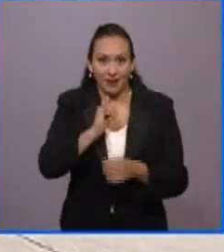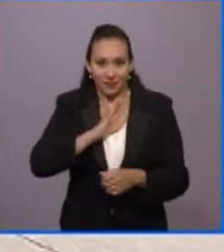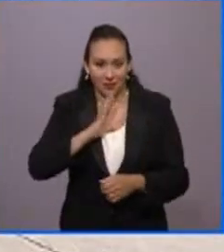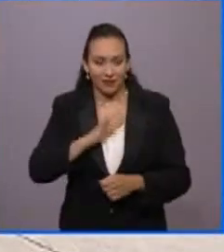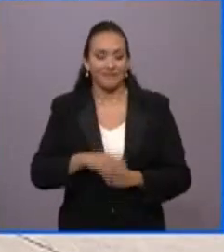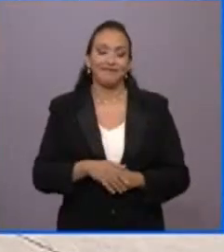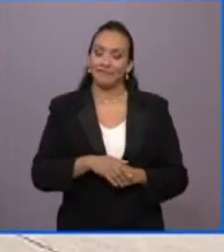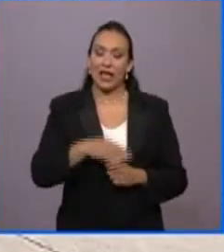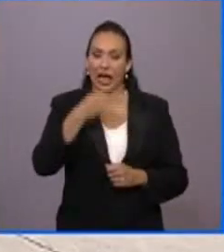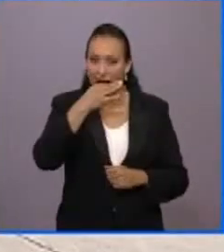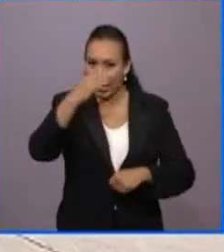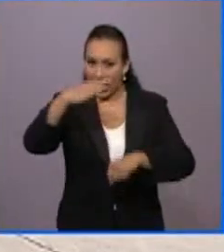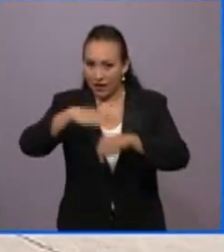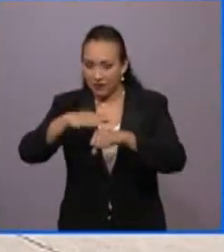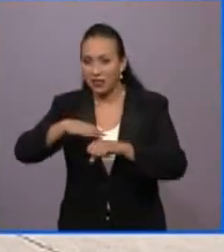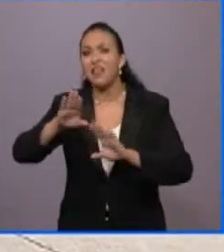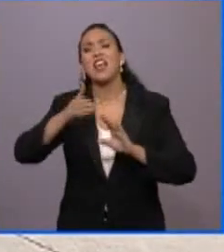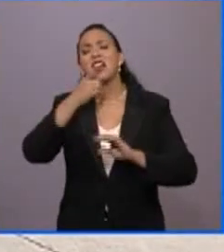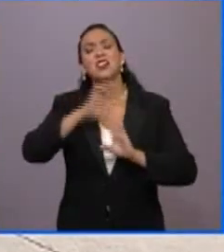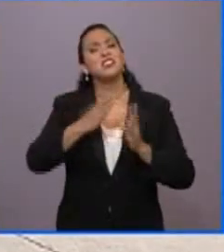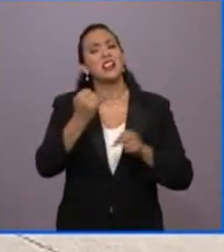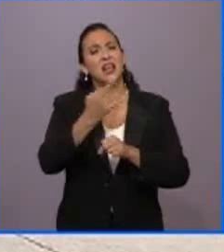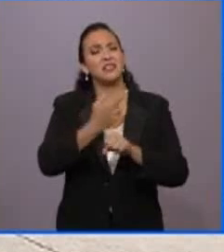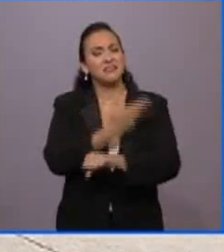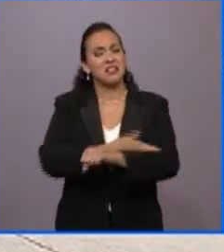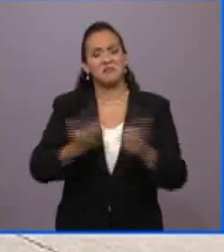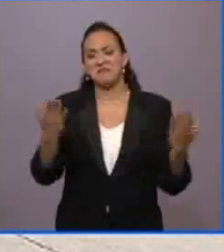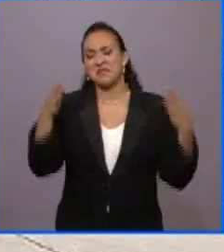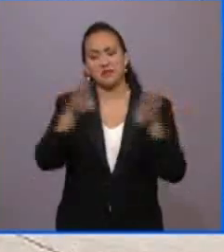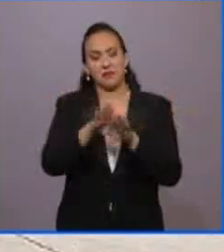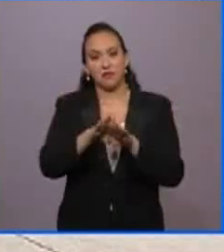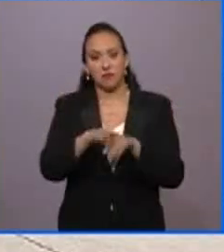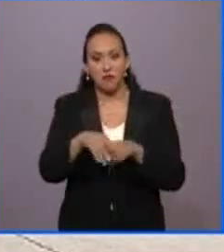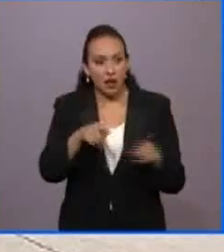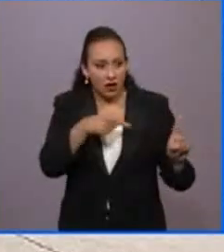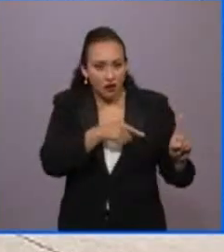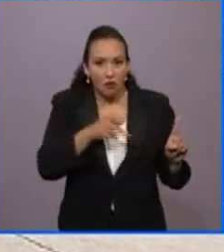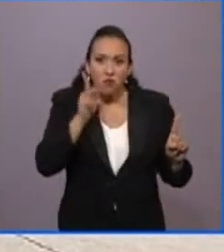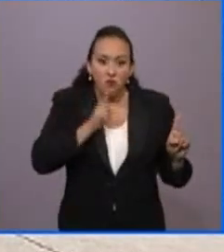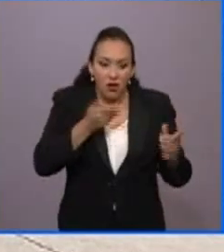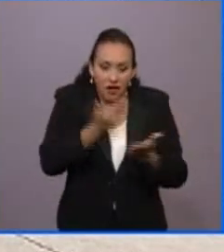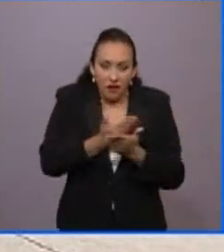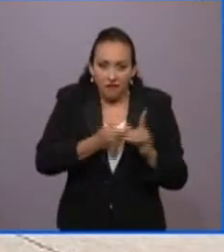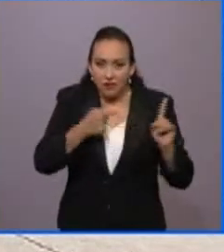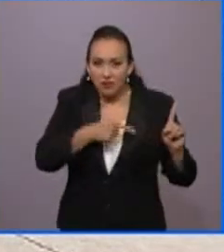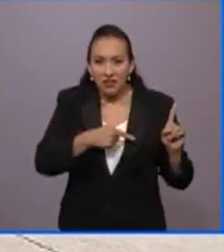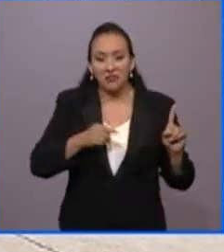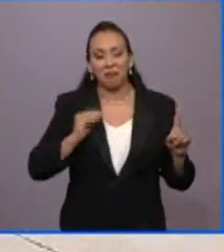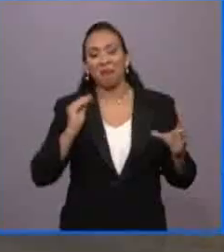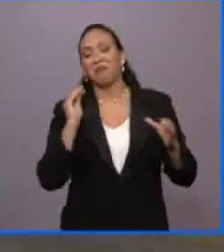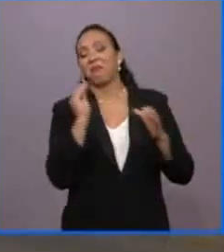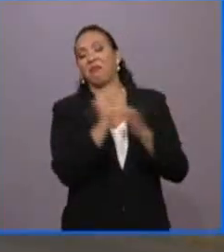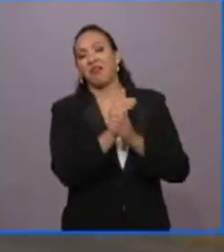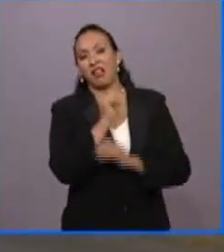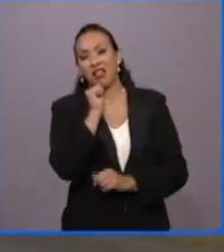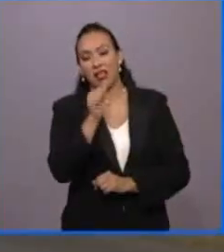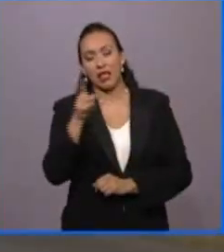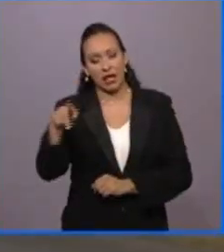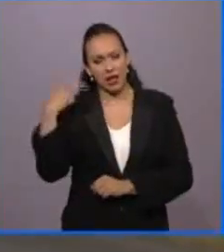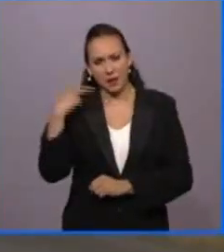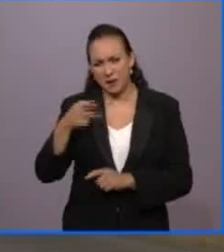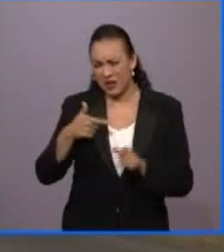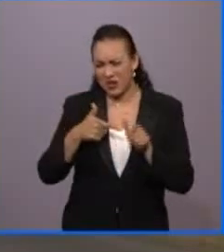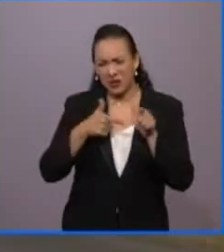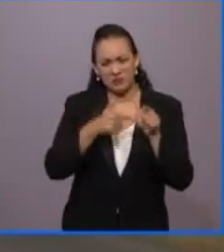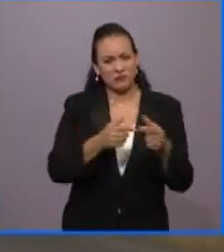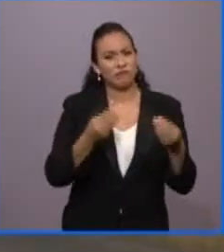se notificó el posible cierre del caso, ignorando pruebas relevantes, confirmando el patrón de impunidad que prevalece en el Estado